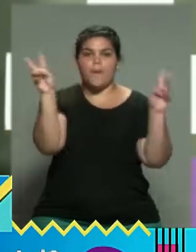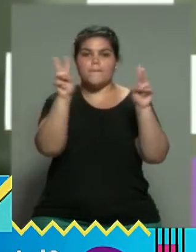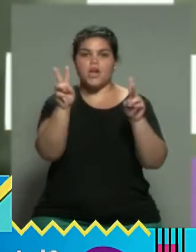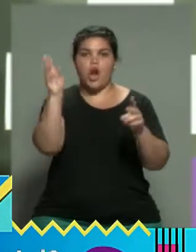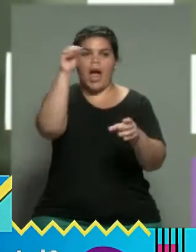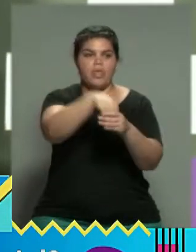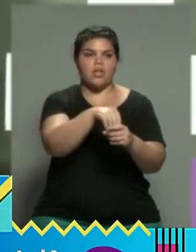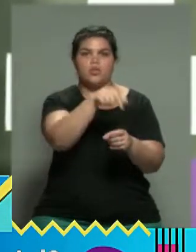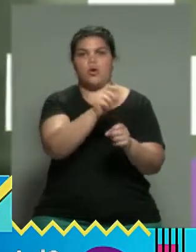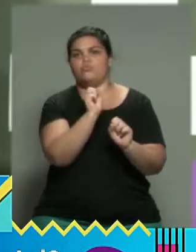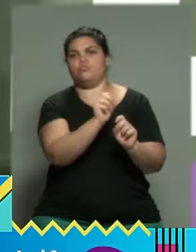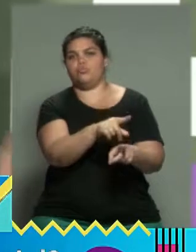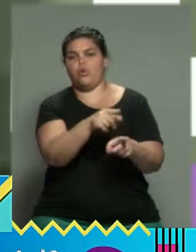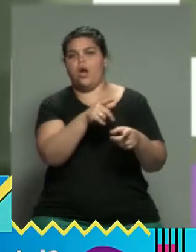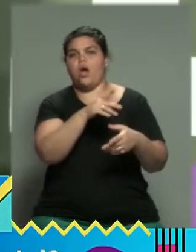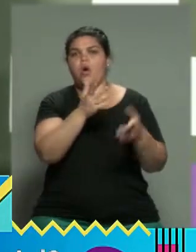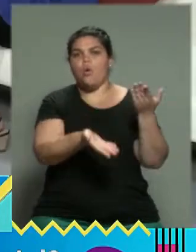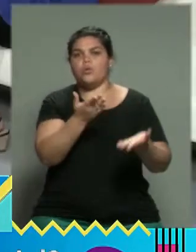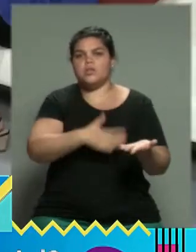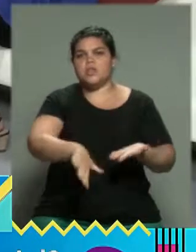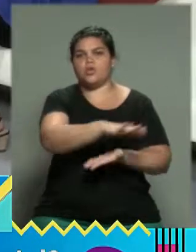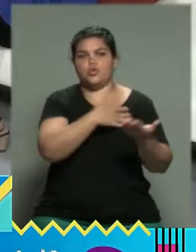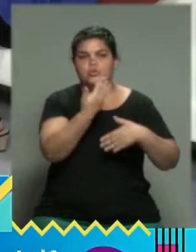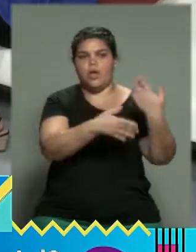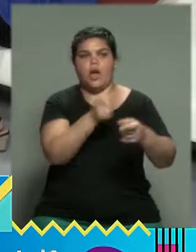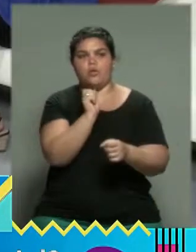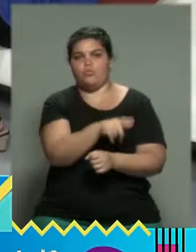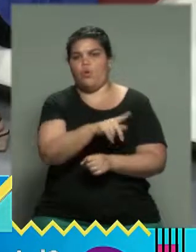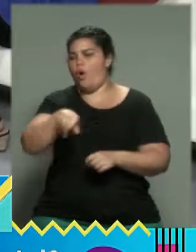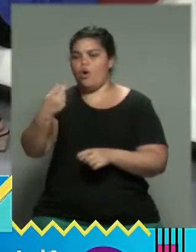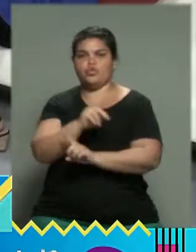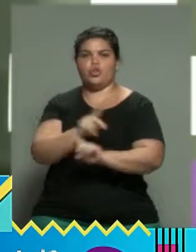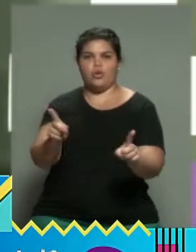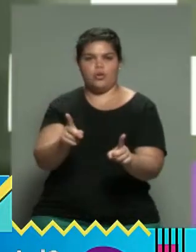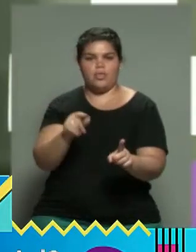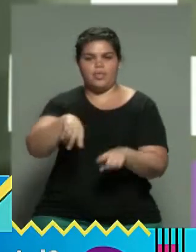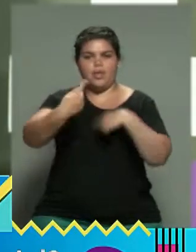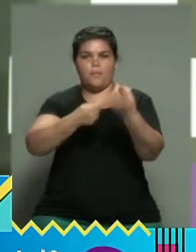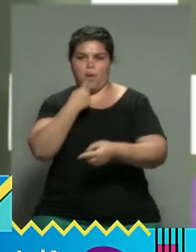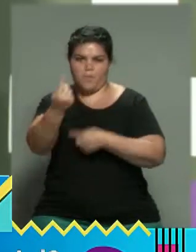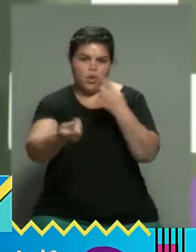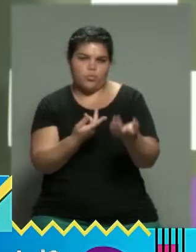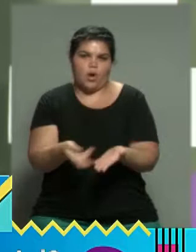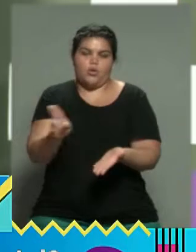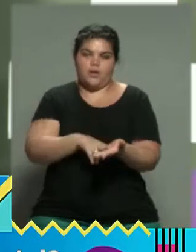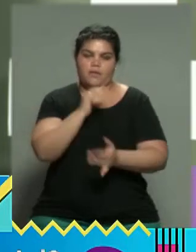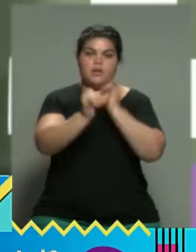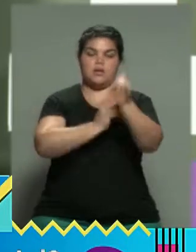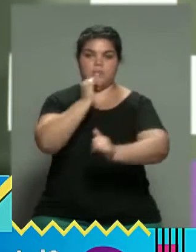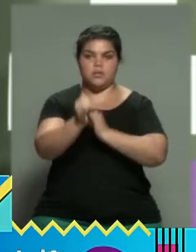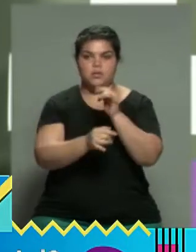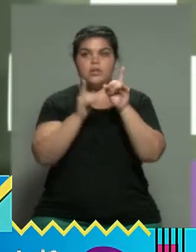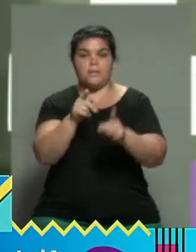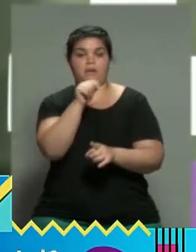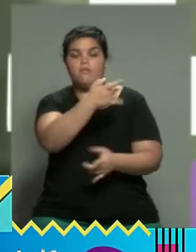es una apreciación que es una pregunta que puedo llegar a hacer más adelante, ¿no? Y en relación a lo que hablabas un poco vos, y ya para